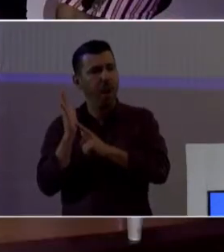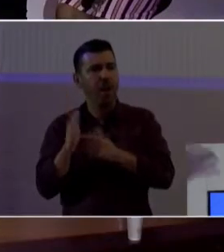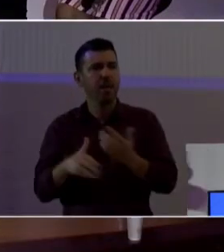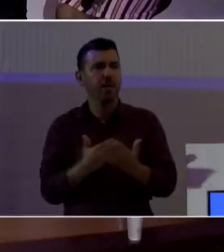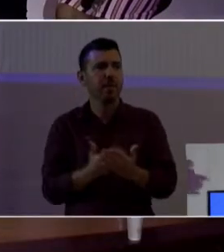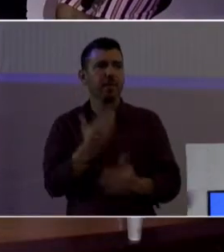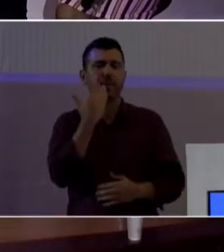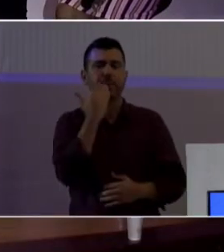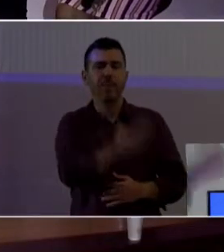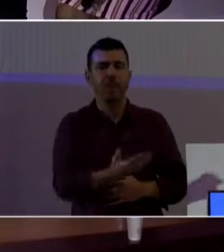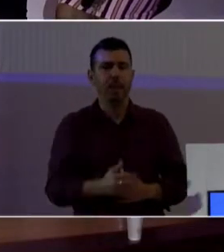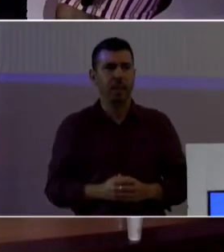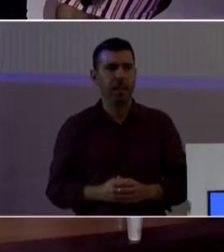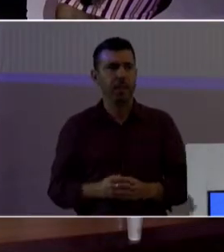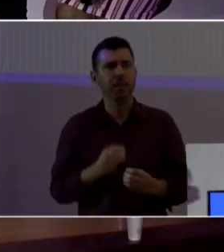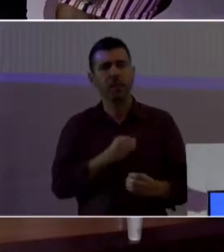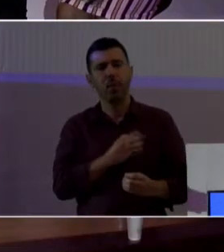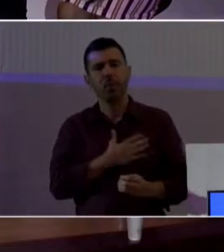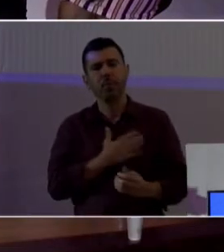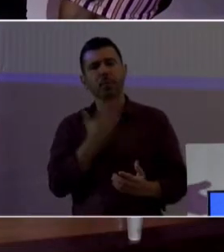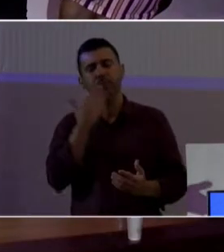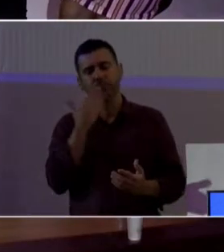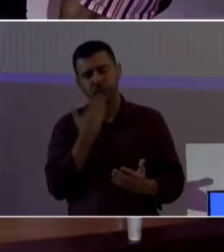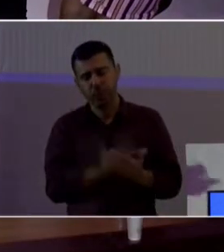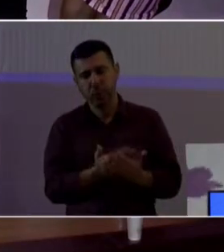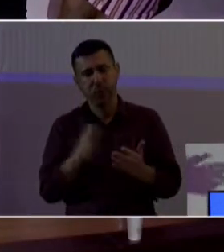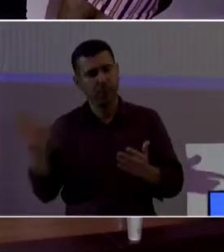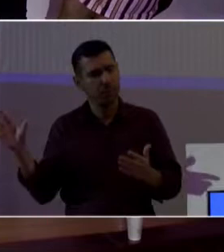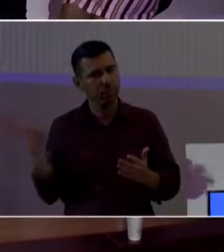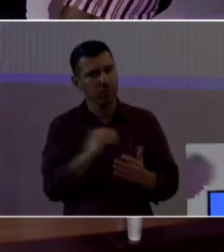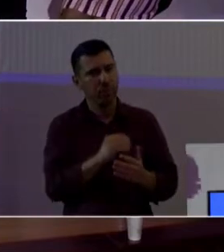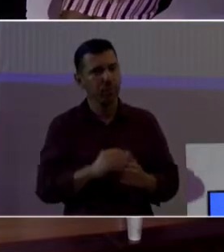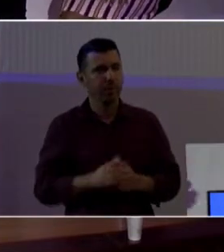en mil y una oportunidades. Muy gentiles, muchas gracias a ustedes también.